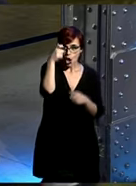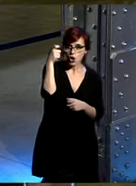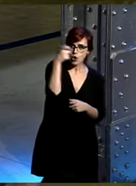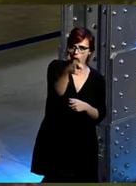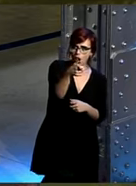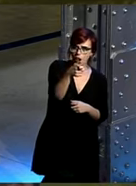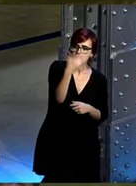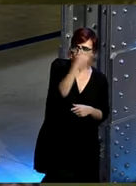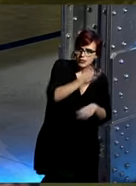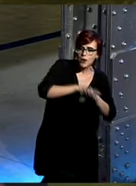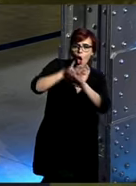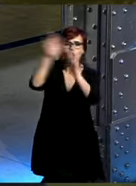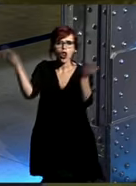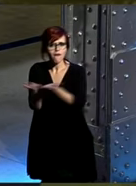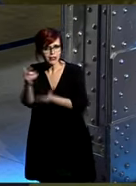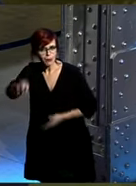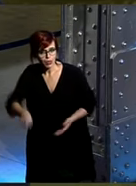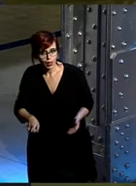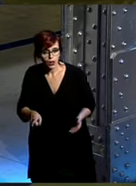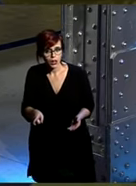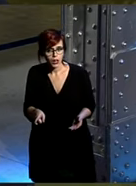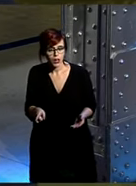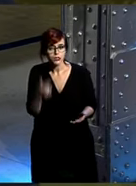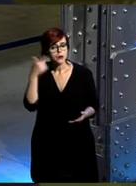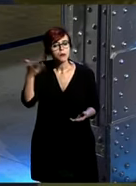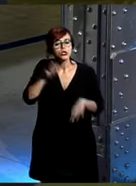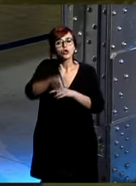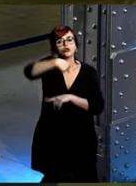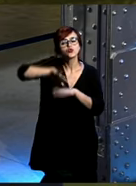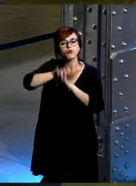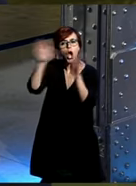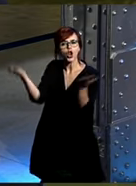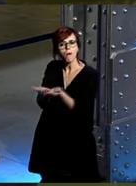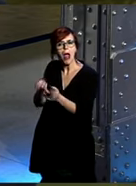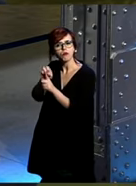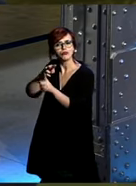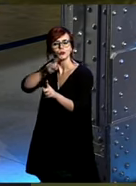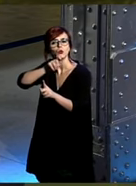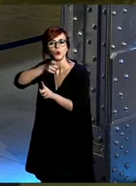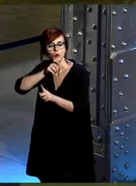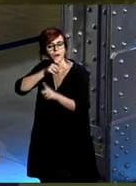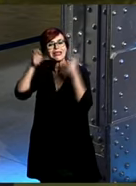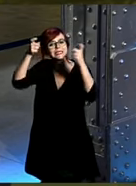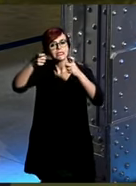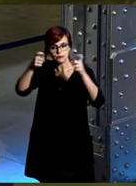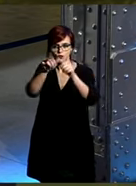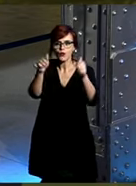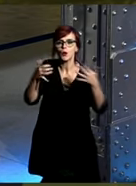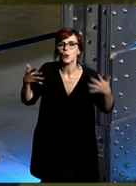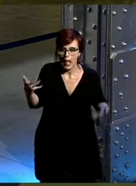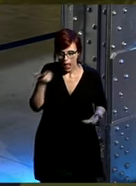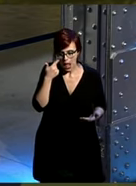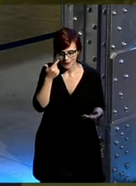global sigue siendo importante, ¿no? Y lo global es importante. ¿Y nosotros cómo abordamos lo global? Pues lo abordamos de la siguiente